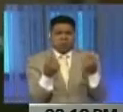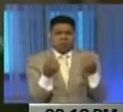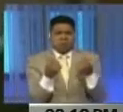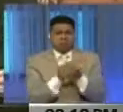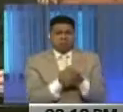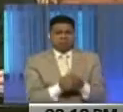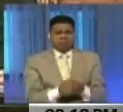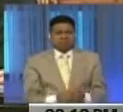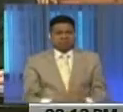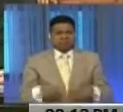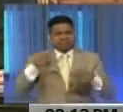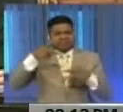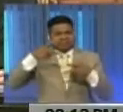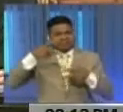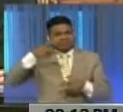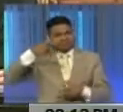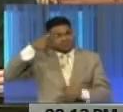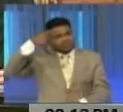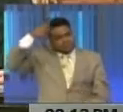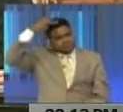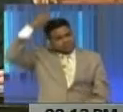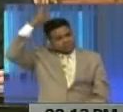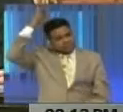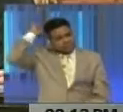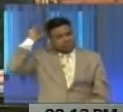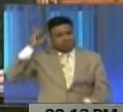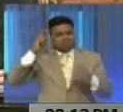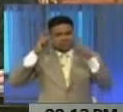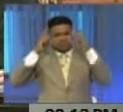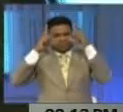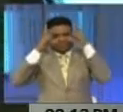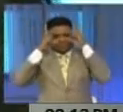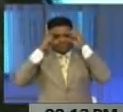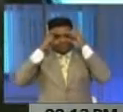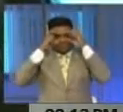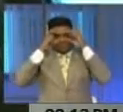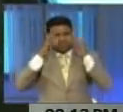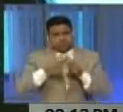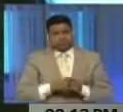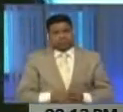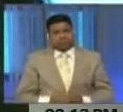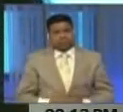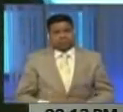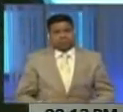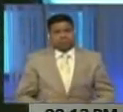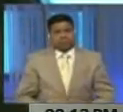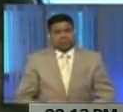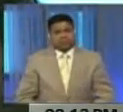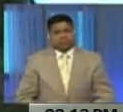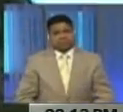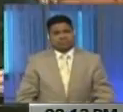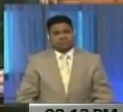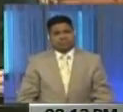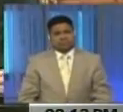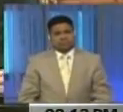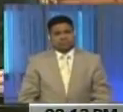compañera canciller, vicepresidenta de soberanía, política y paz, compañero vicepresidente